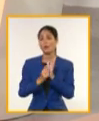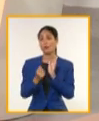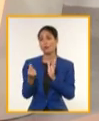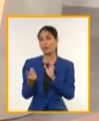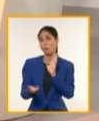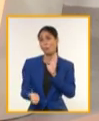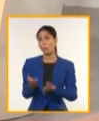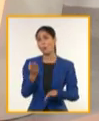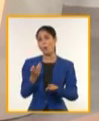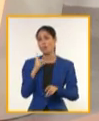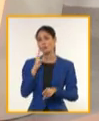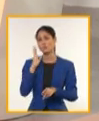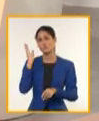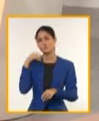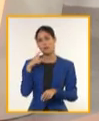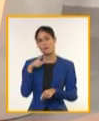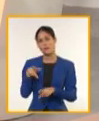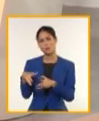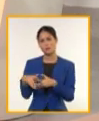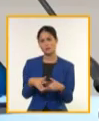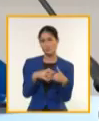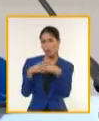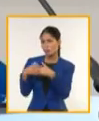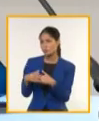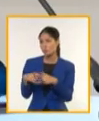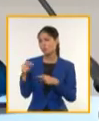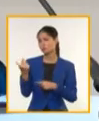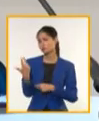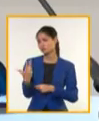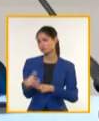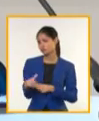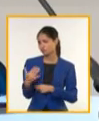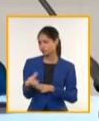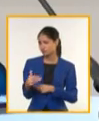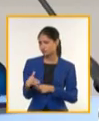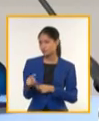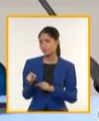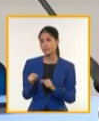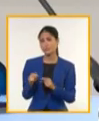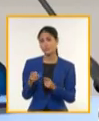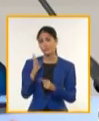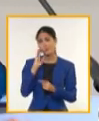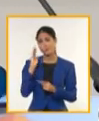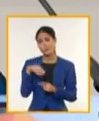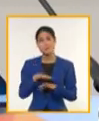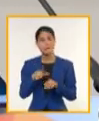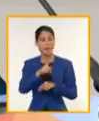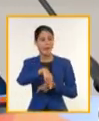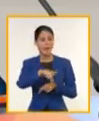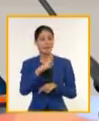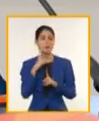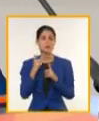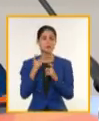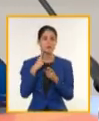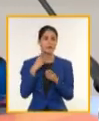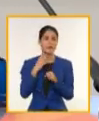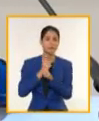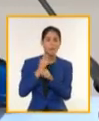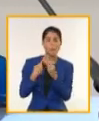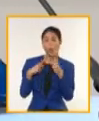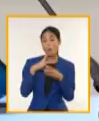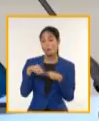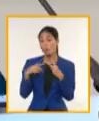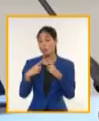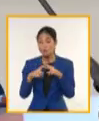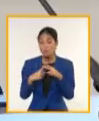norteamericano. En ese contexto, la interrelación comercial y financiera de estos países, hoy miembros de los BRICS, o de